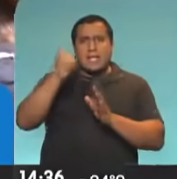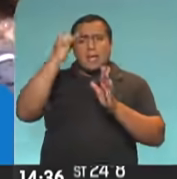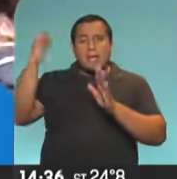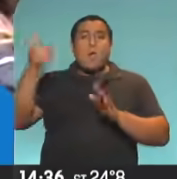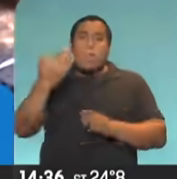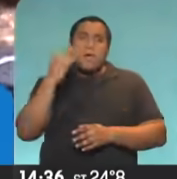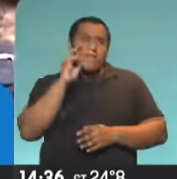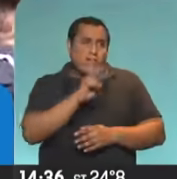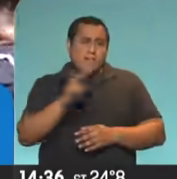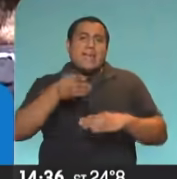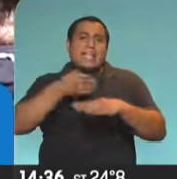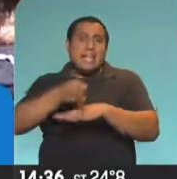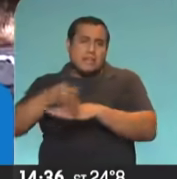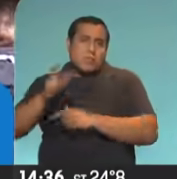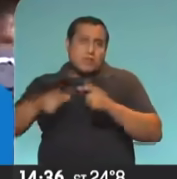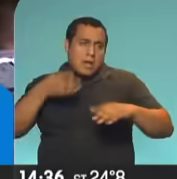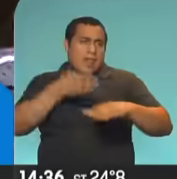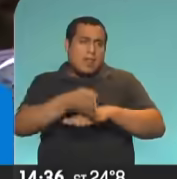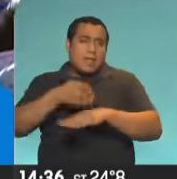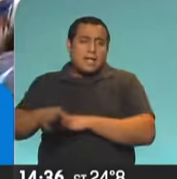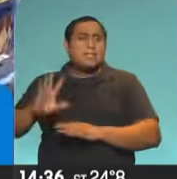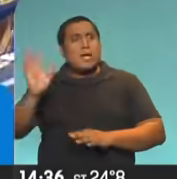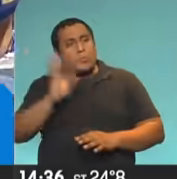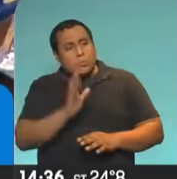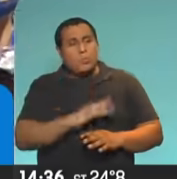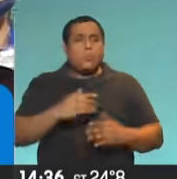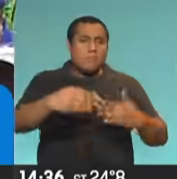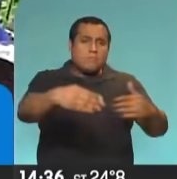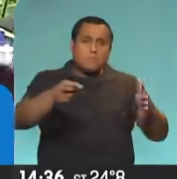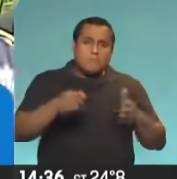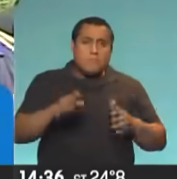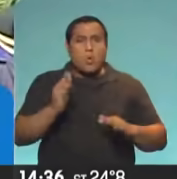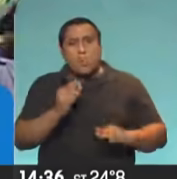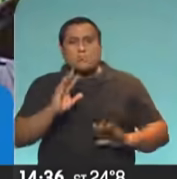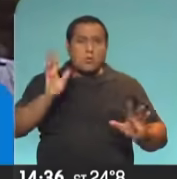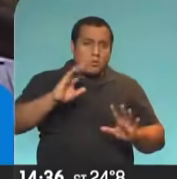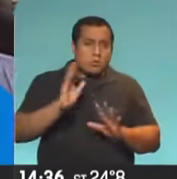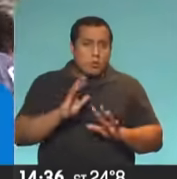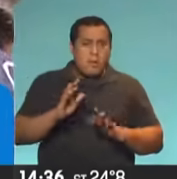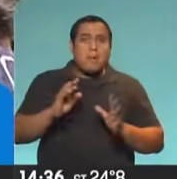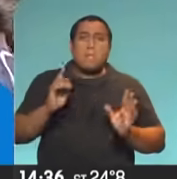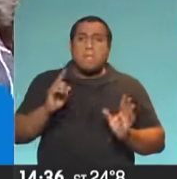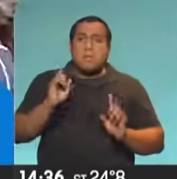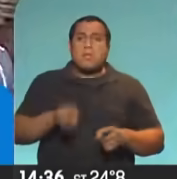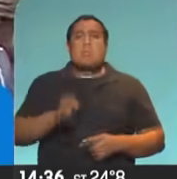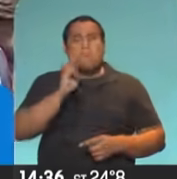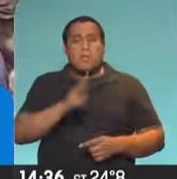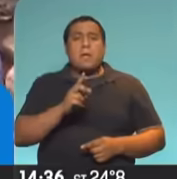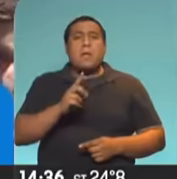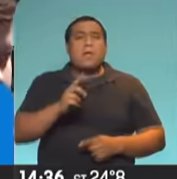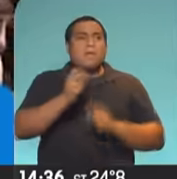ver. El ingreso de la gente, cómo saludaba al féretro, cómo lo despedía Diego, y se veían las primeras